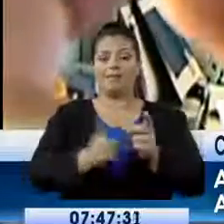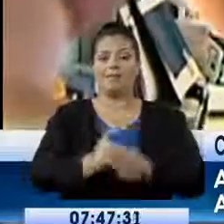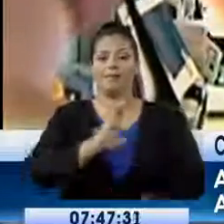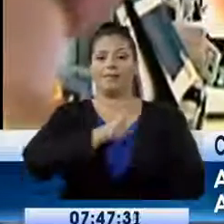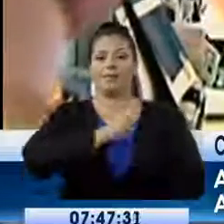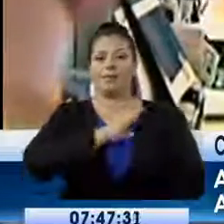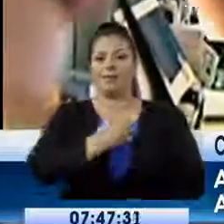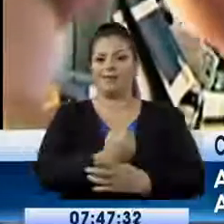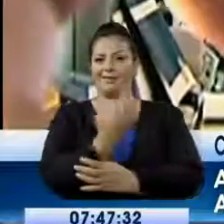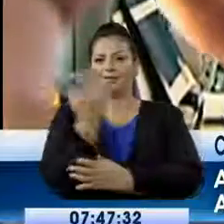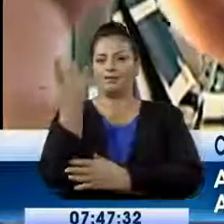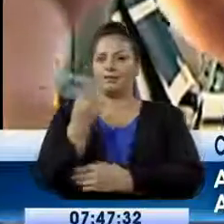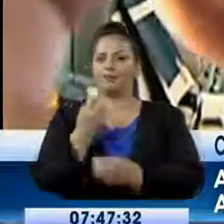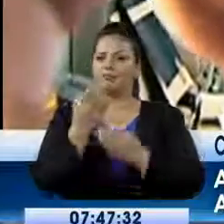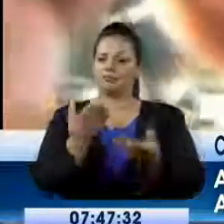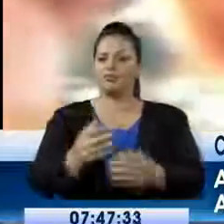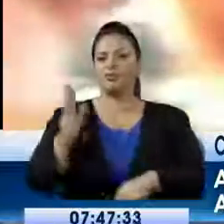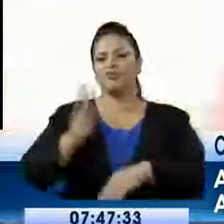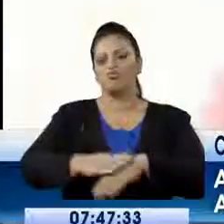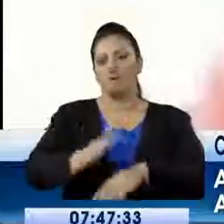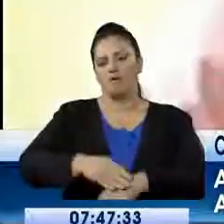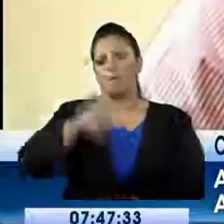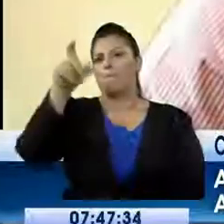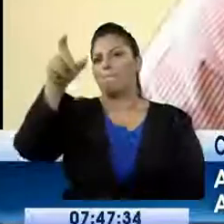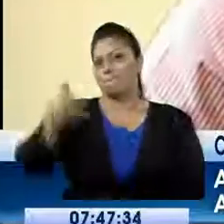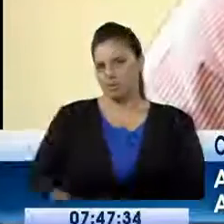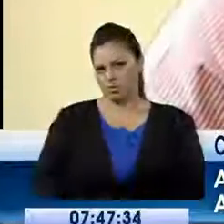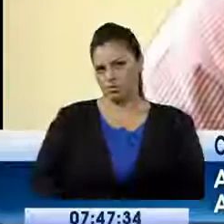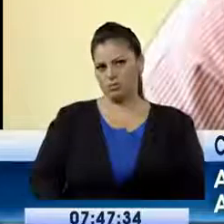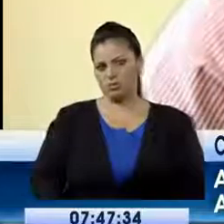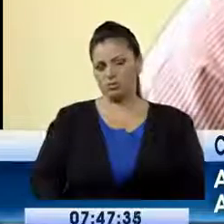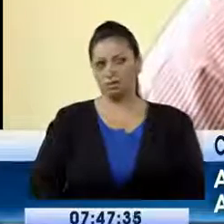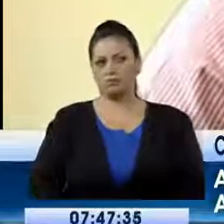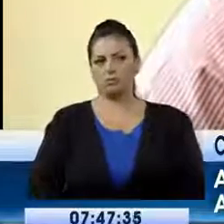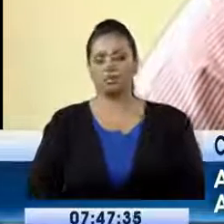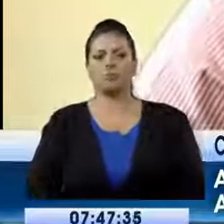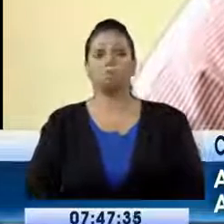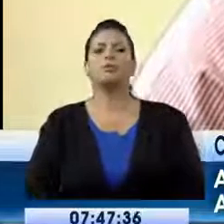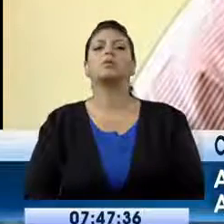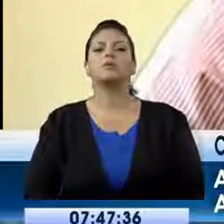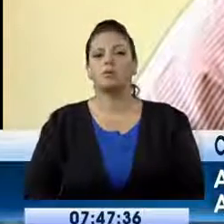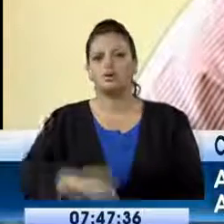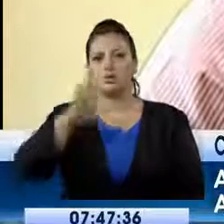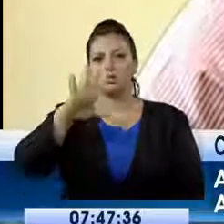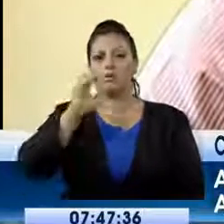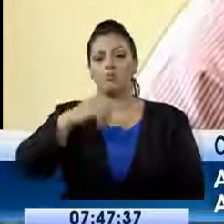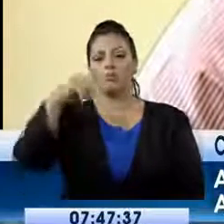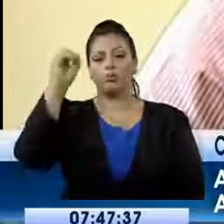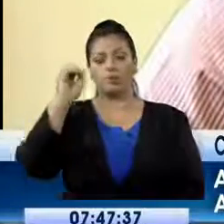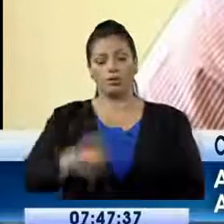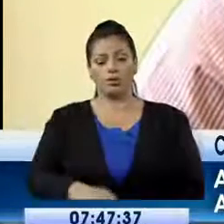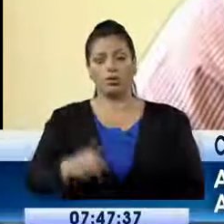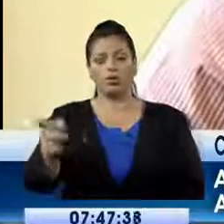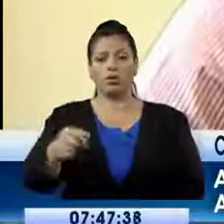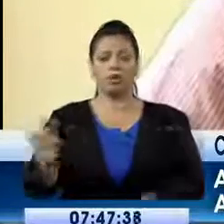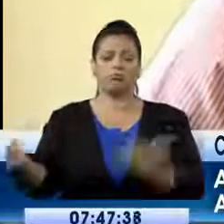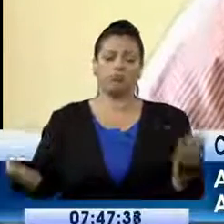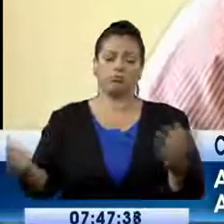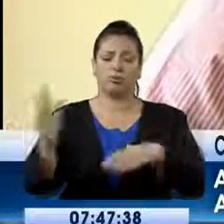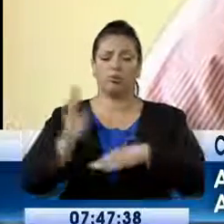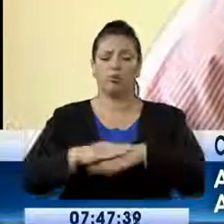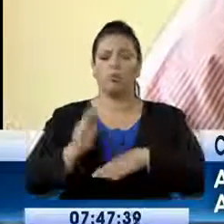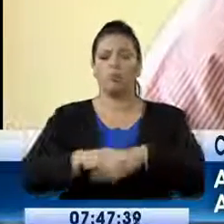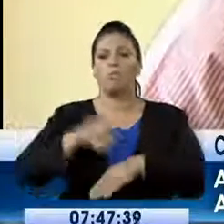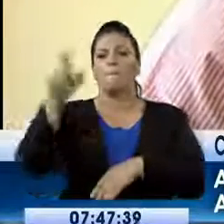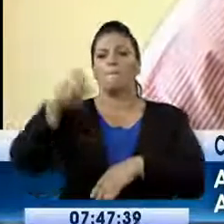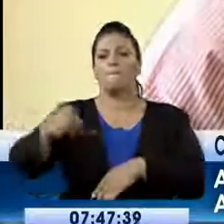los casos es provocado por el hombre. Estadísticamente, el 95% de las causas de los incendios forestales es por acción del hombre. Es lugar